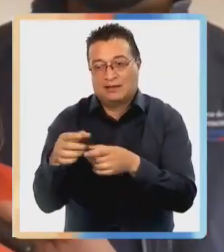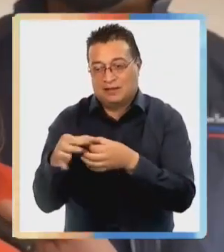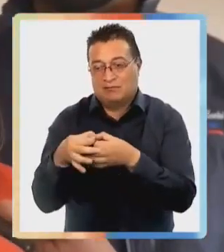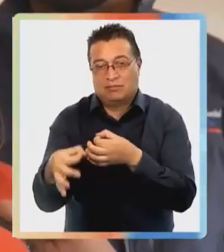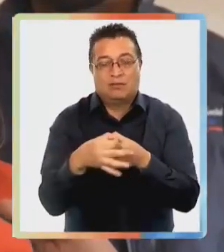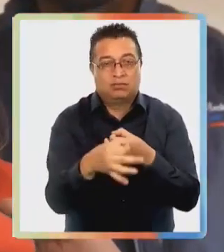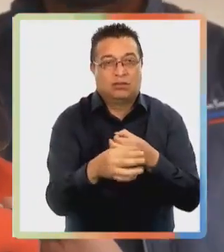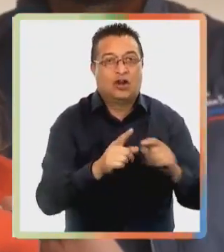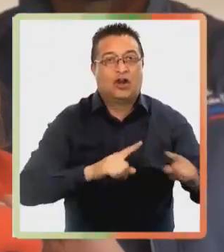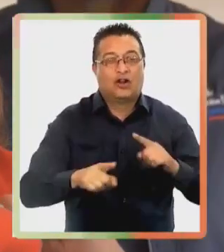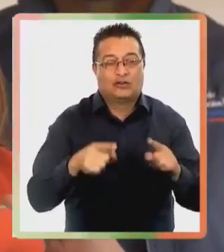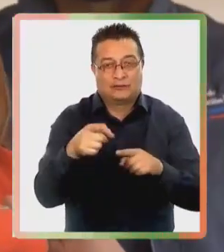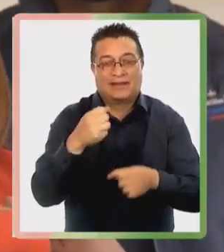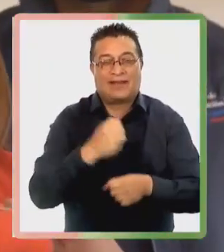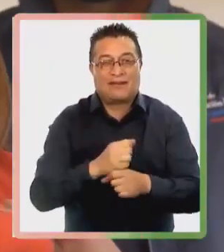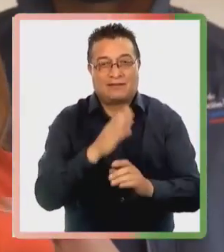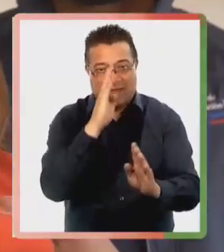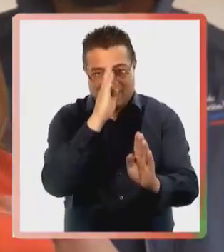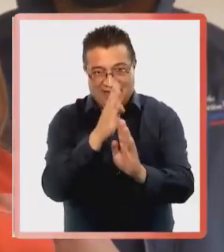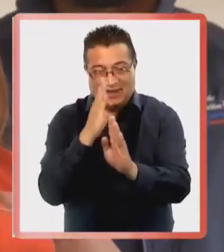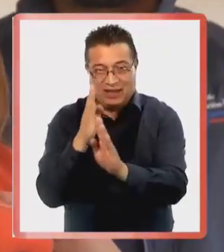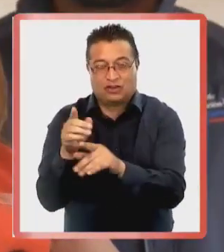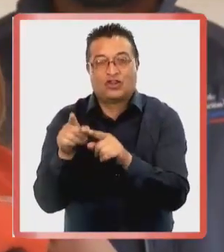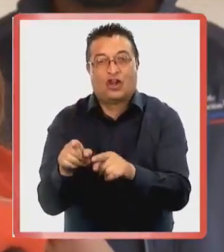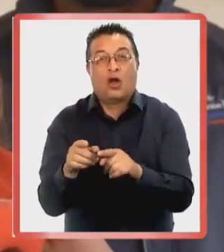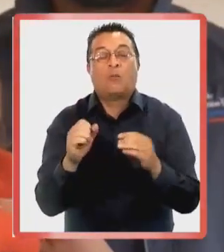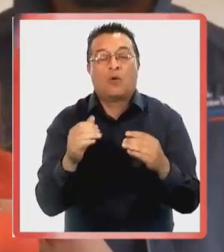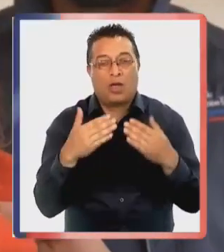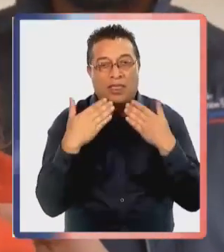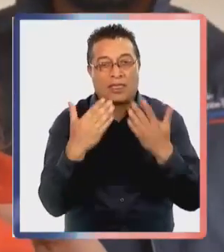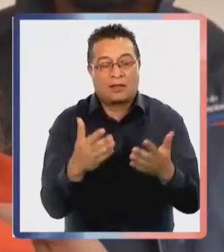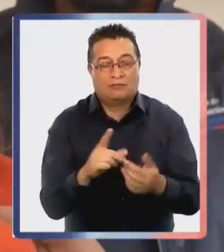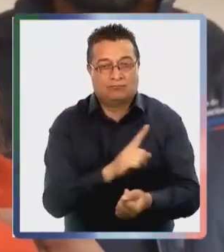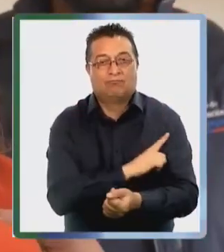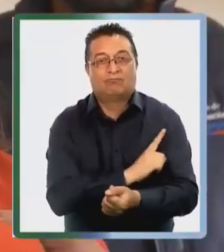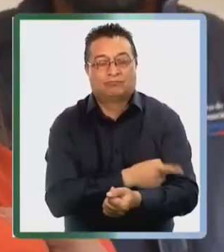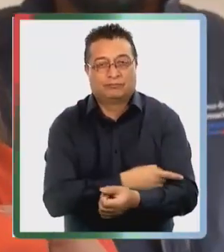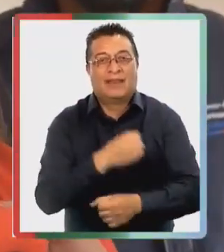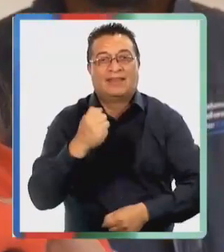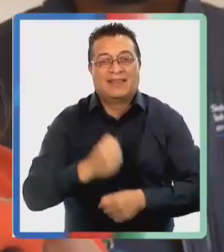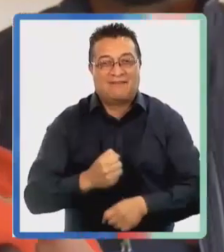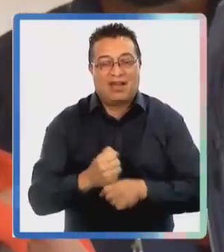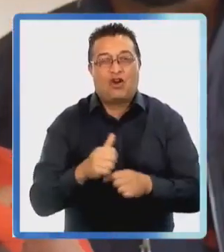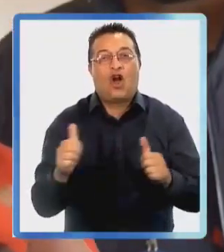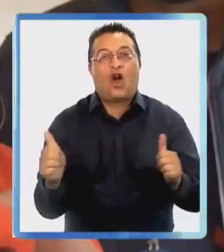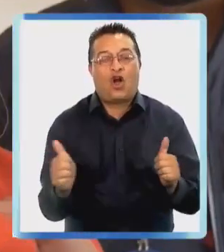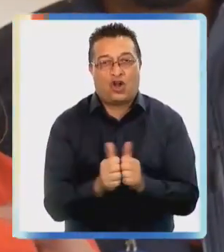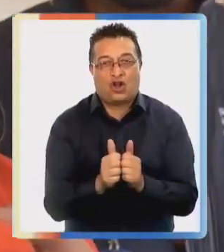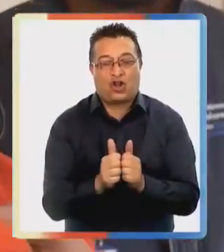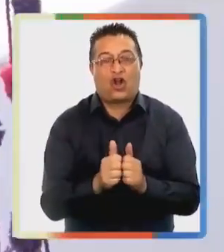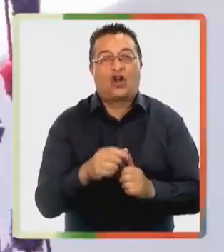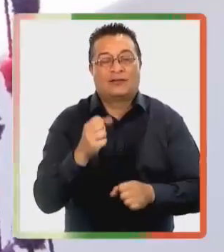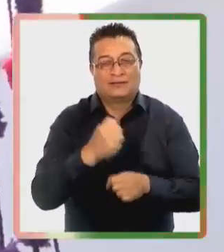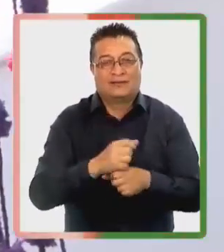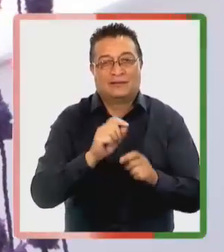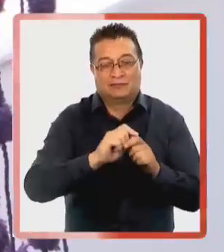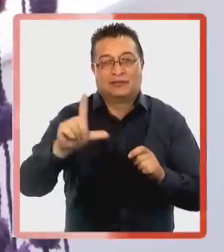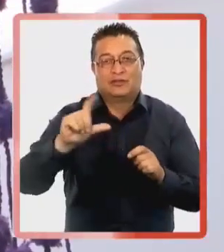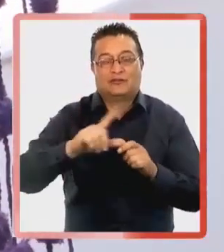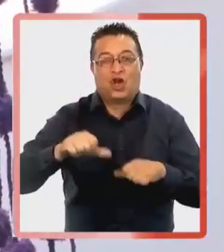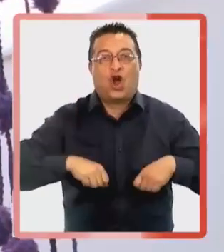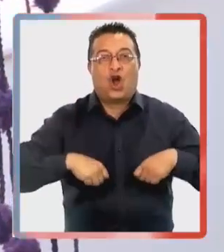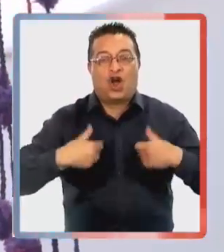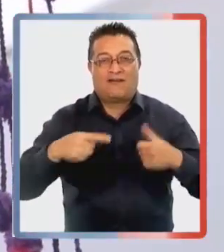trabajan directamente en estas áreas para darle una potencia al trabajo con los emprendedores jóvenes de la región. Mediante